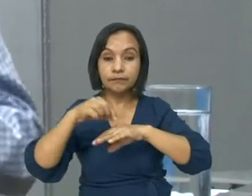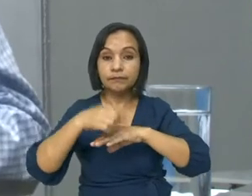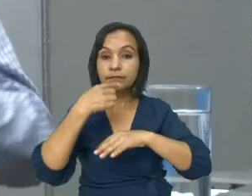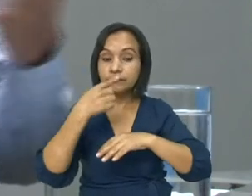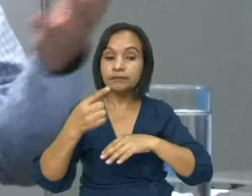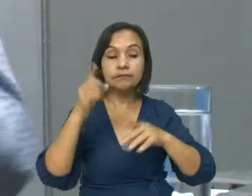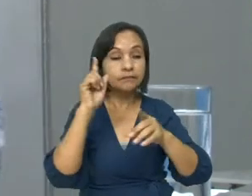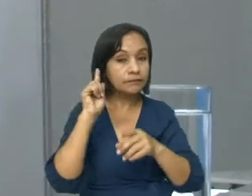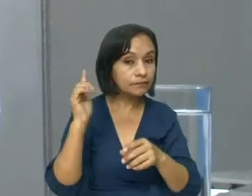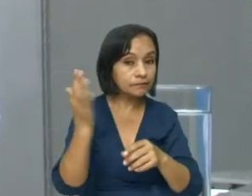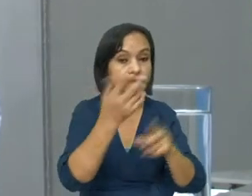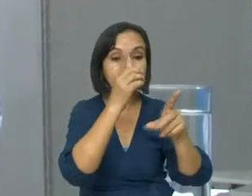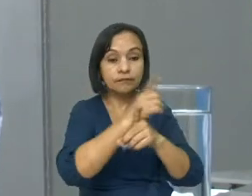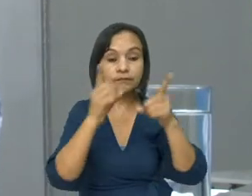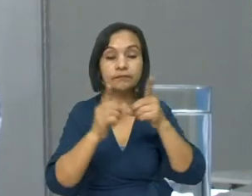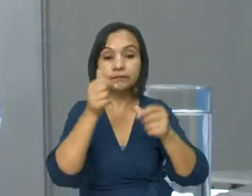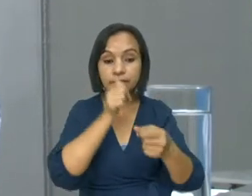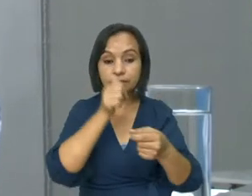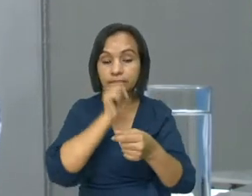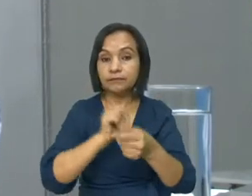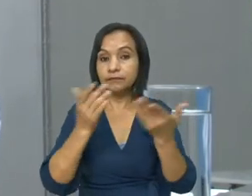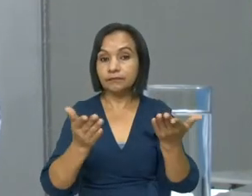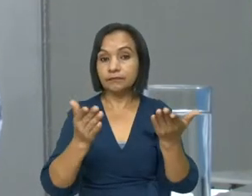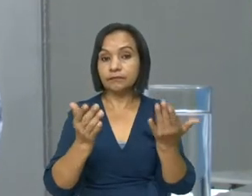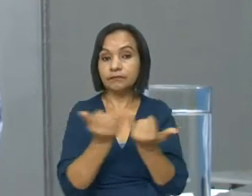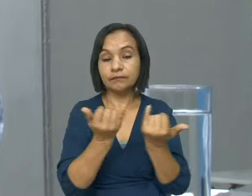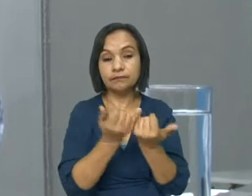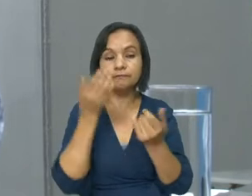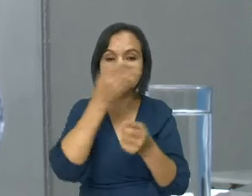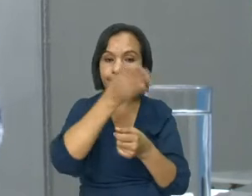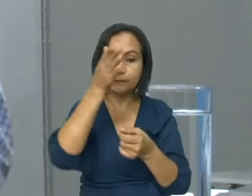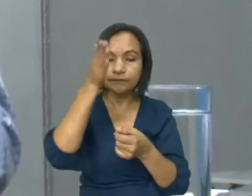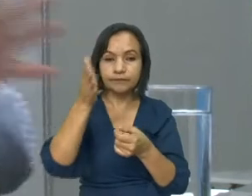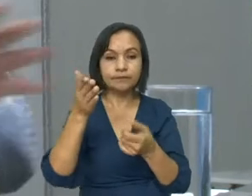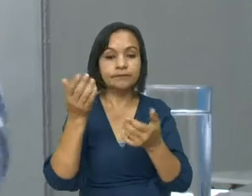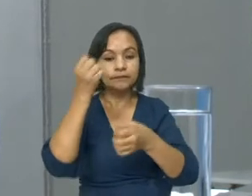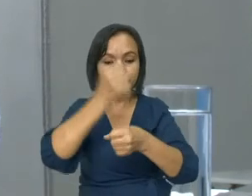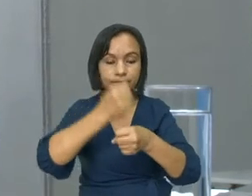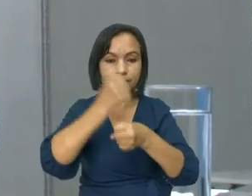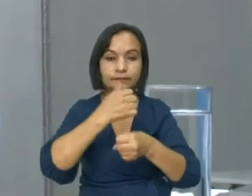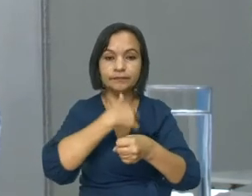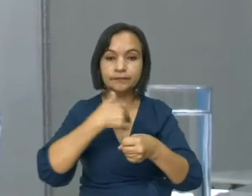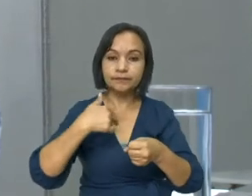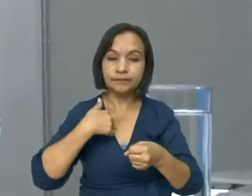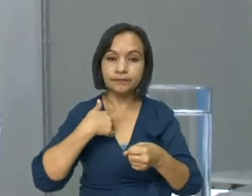lo tanto tenemos que hacer todo lo humanamente posible a través de la gestión de los recursos y el trabajo que se hace